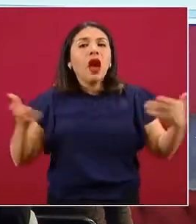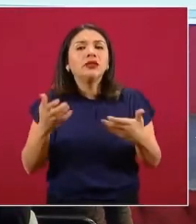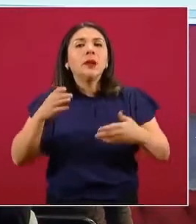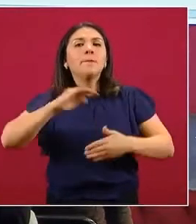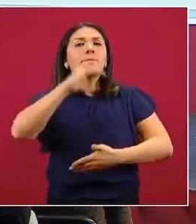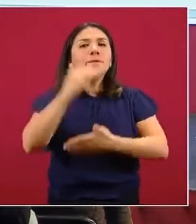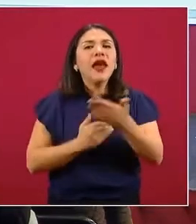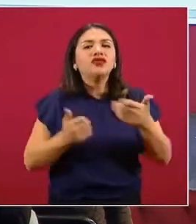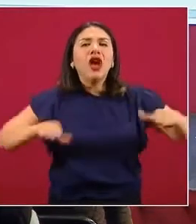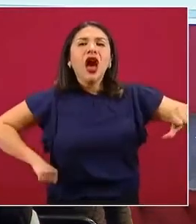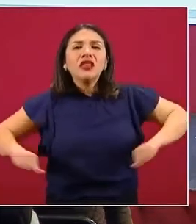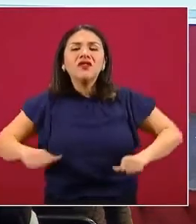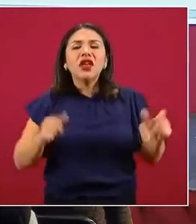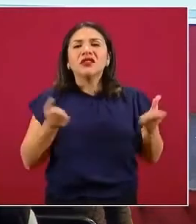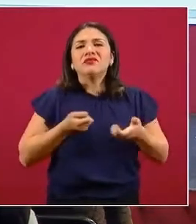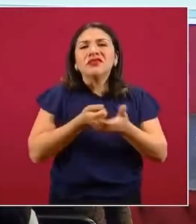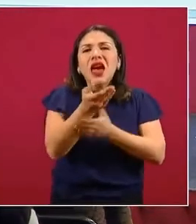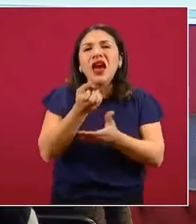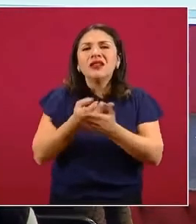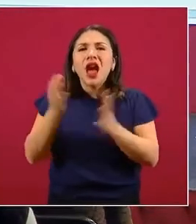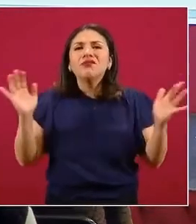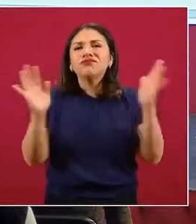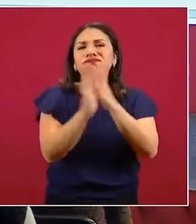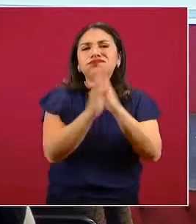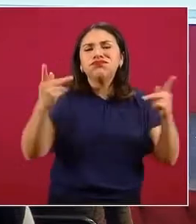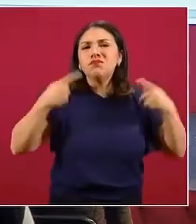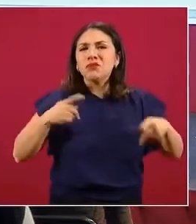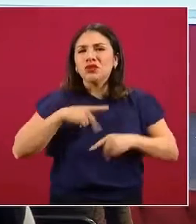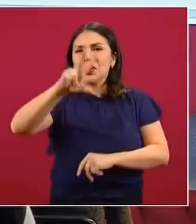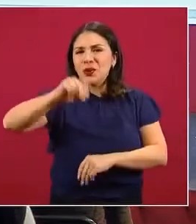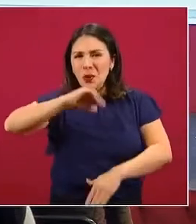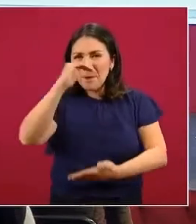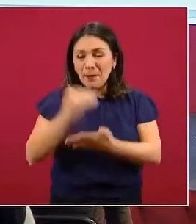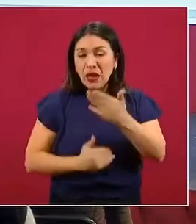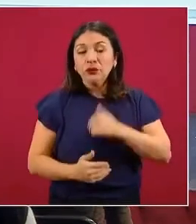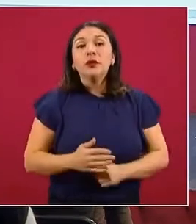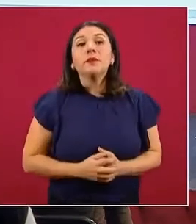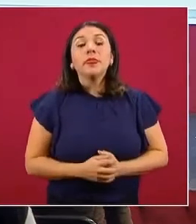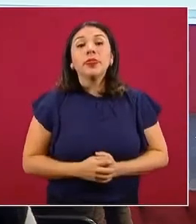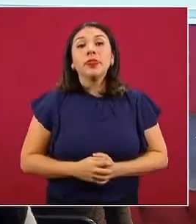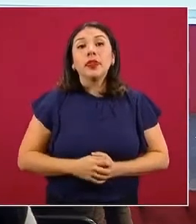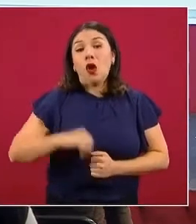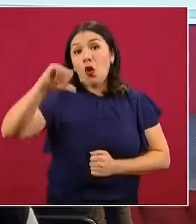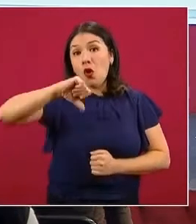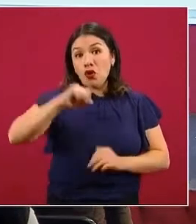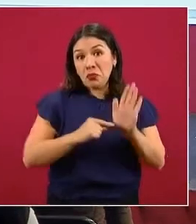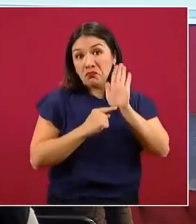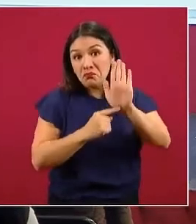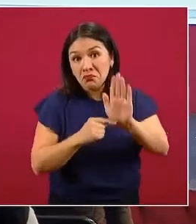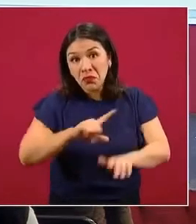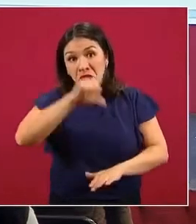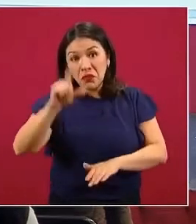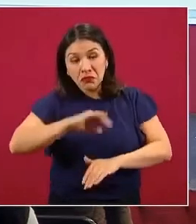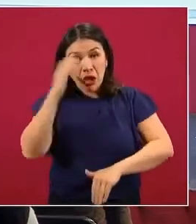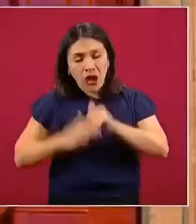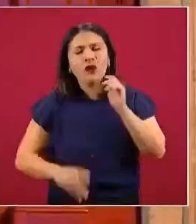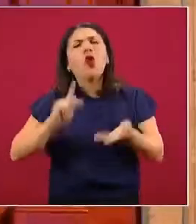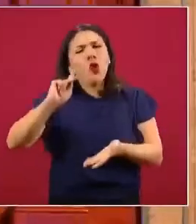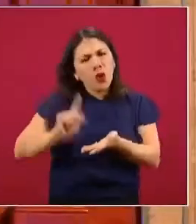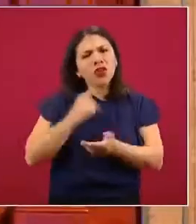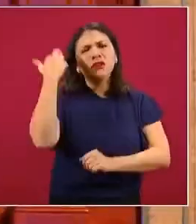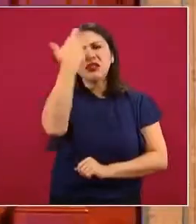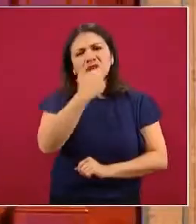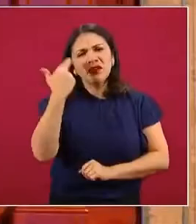actividades y la movilidad, sobre todo en los espacios públicos. Al final de la presentación vamos a revisar nuevamente